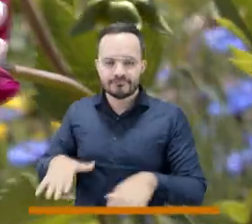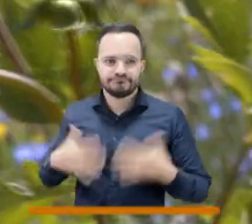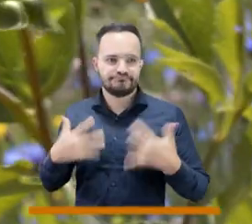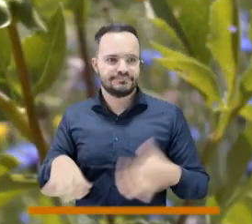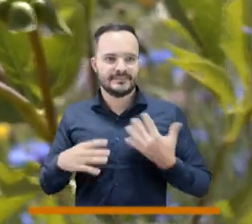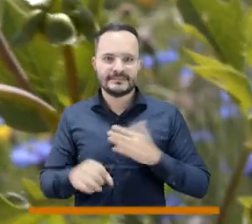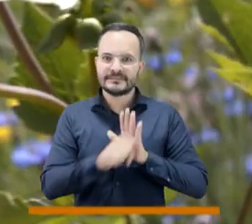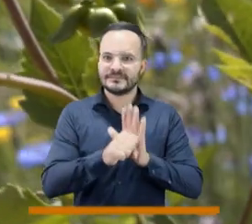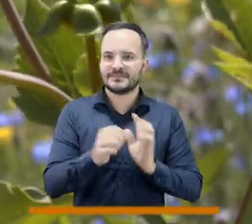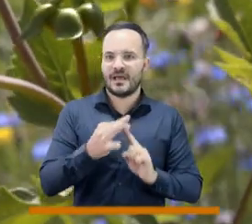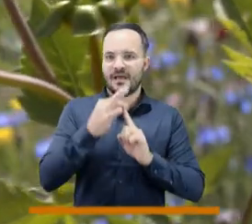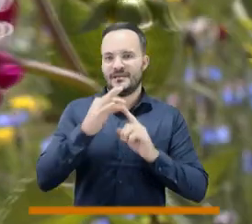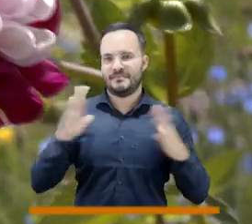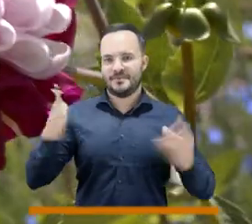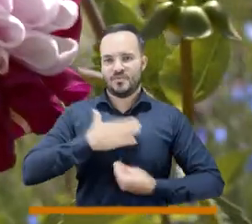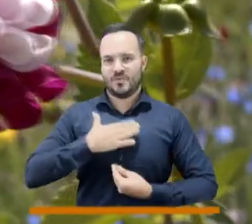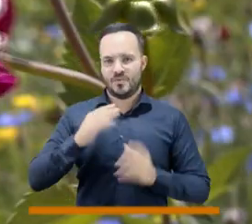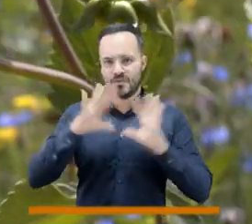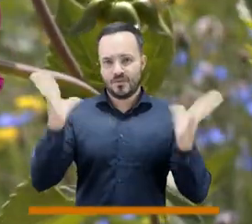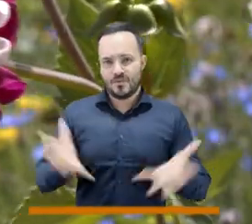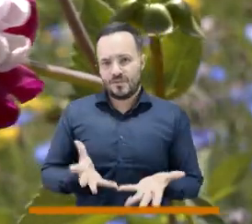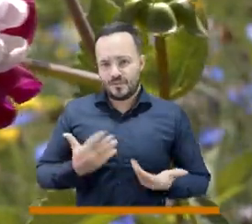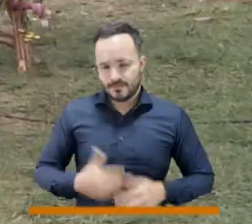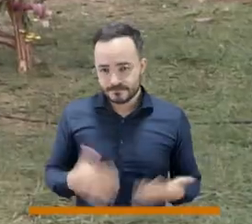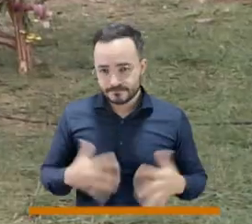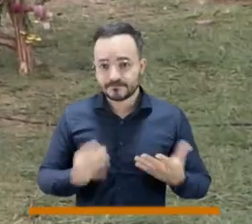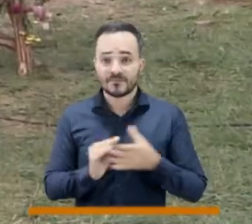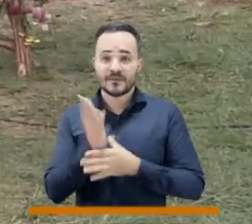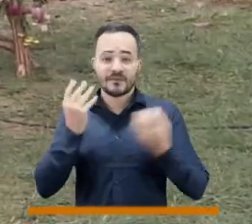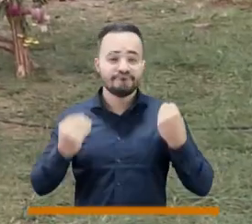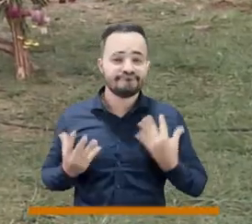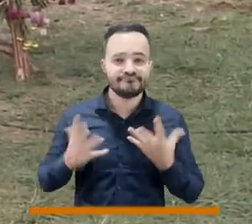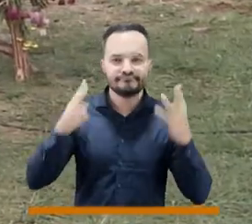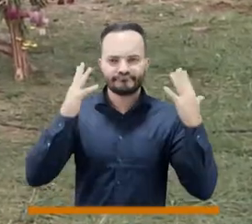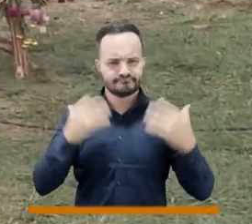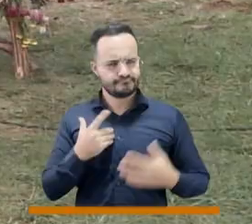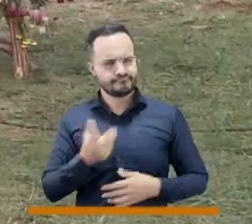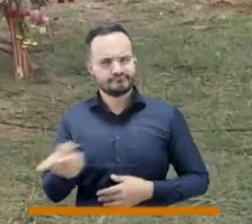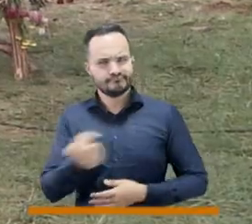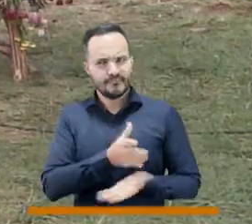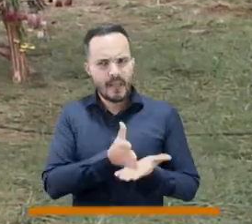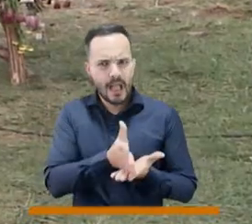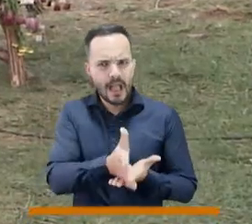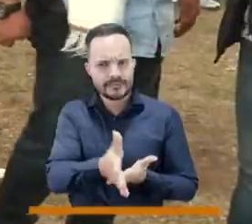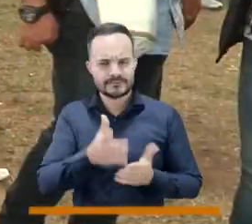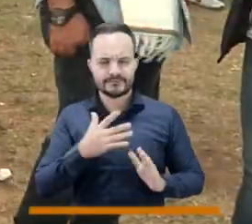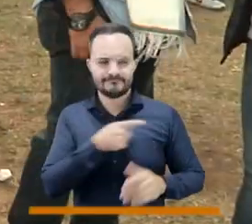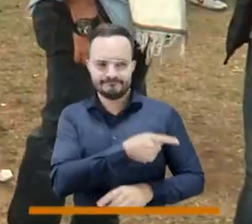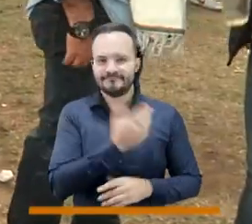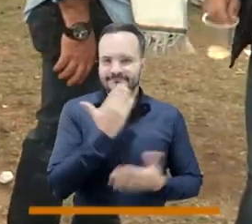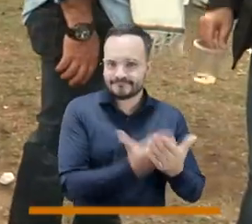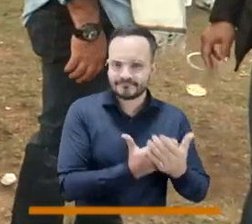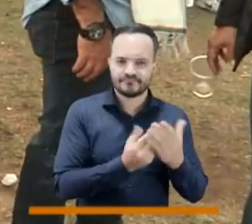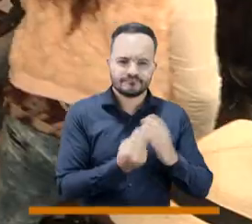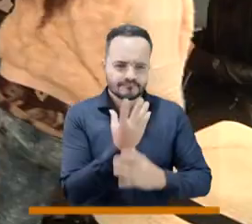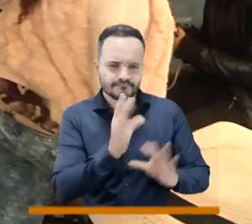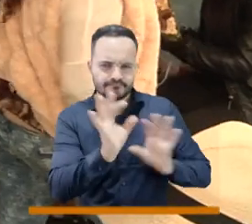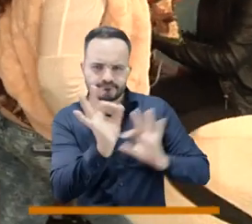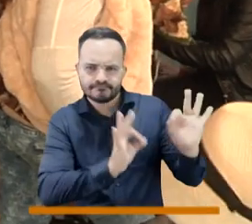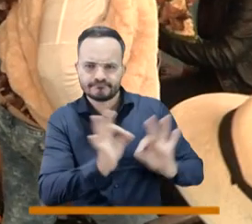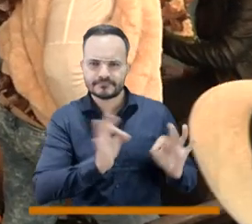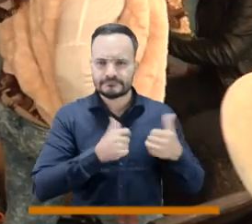La feria está viva, ellos la hacen viva y hermosa, pero no solo la